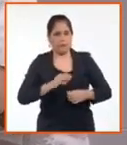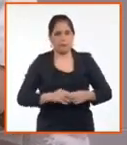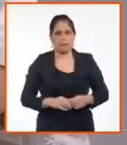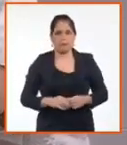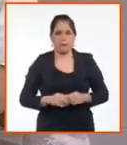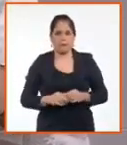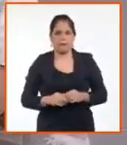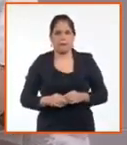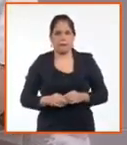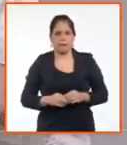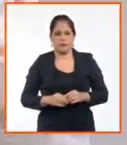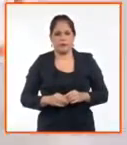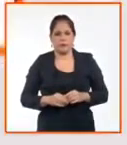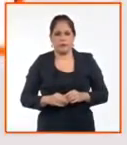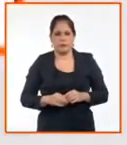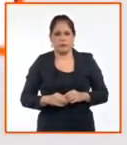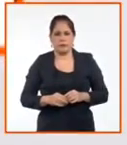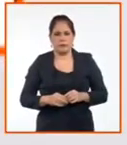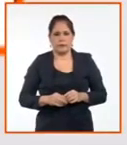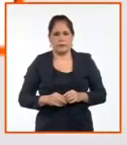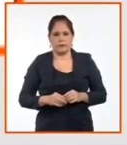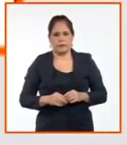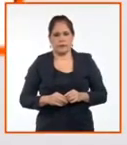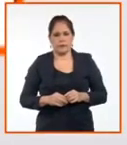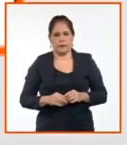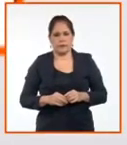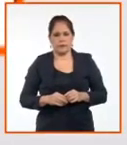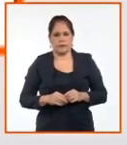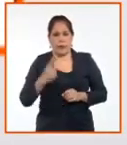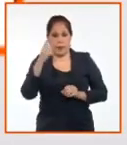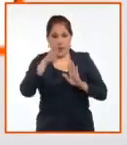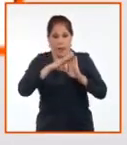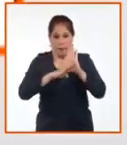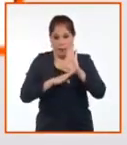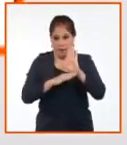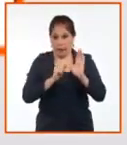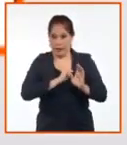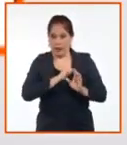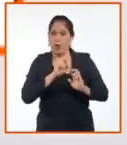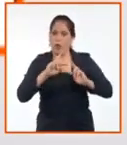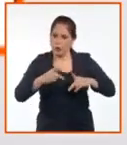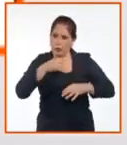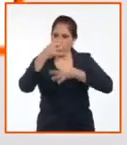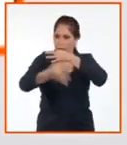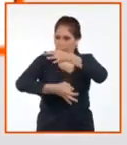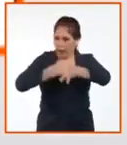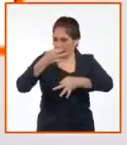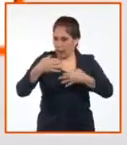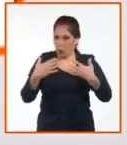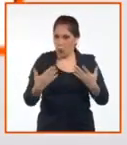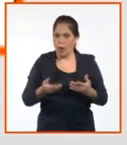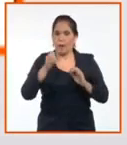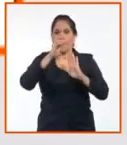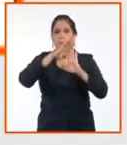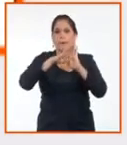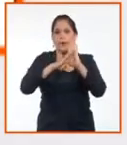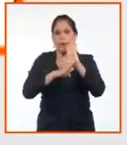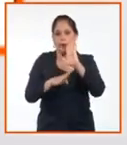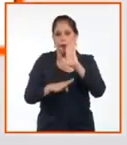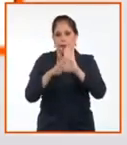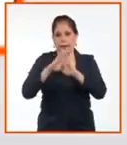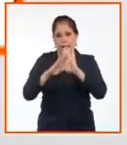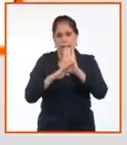salud entonces es una de las primeras la primera medida que quiero exponer aquí es una medida que tomó el